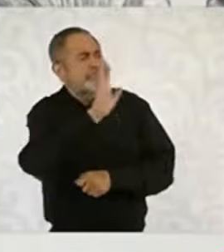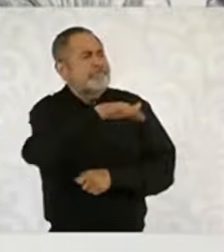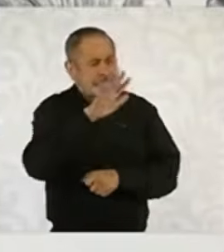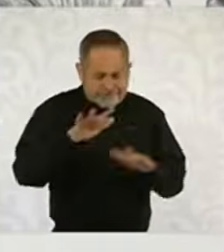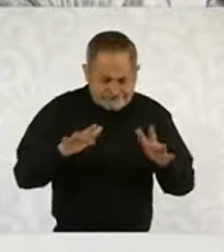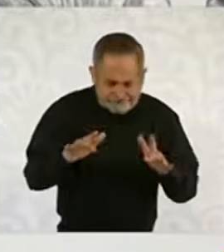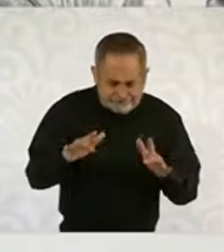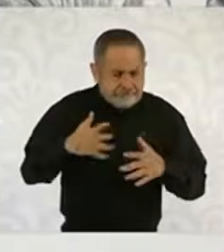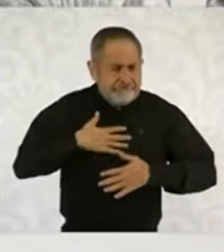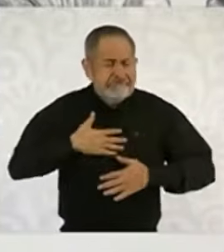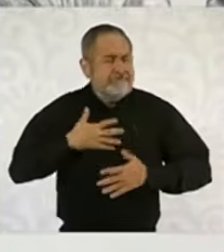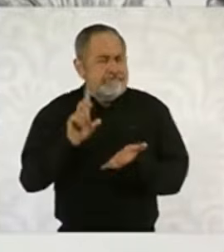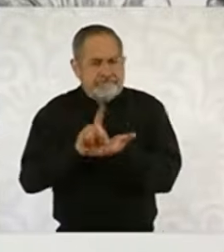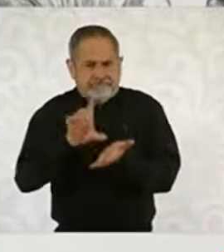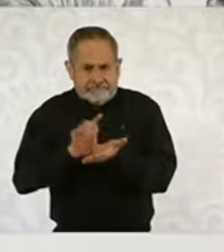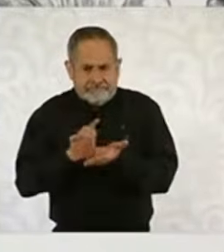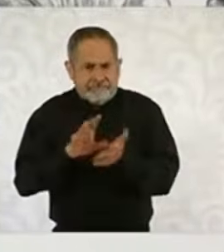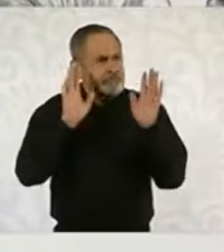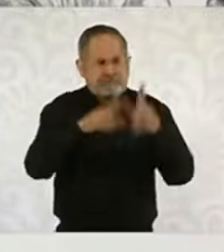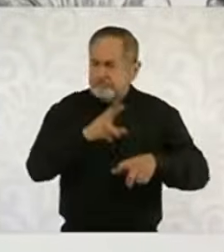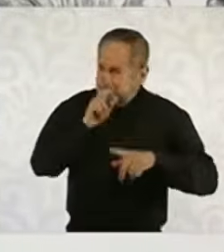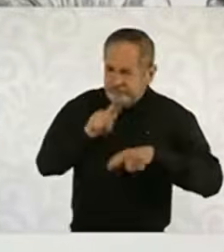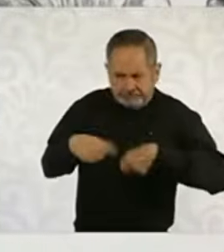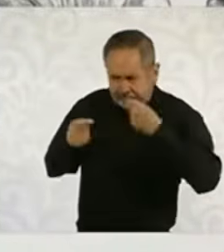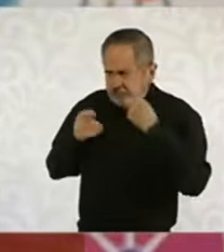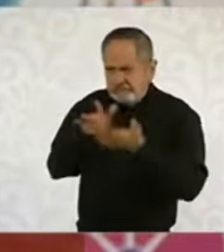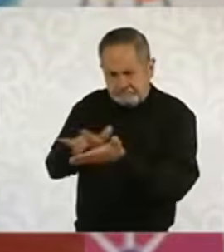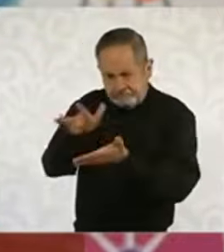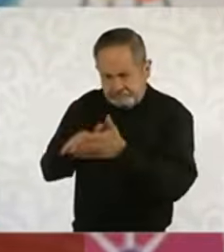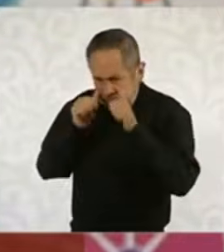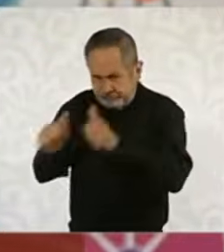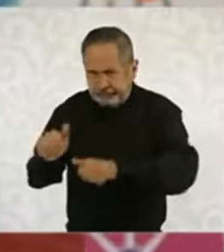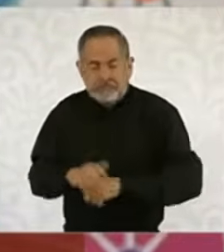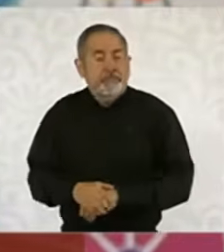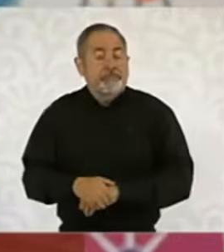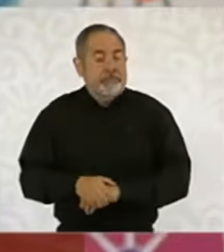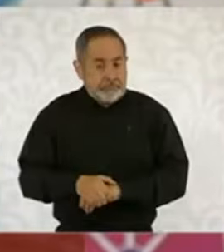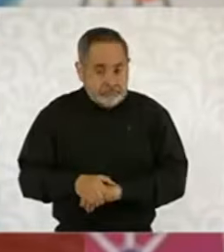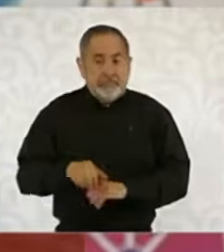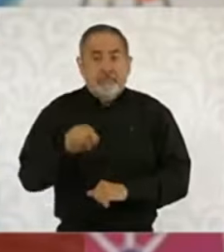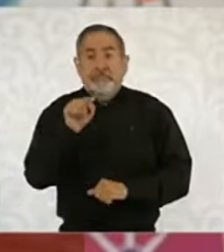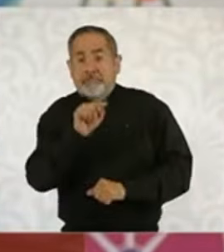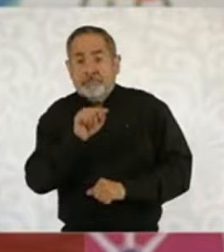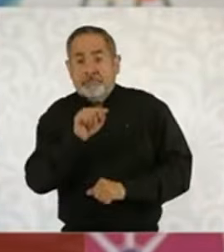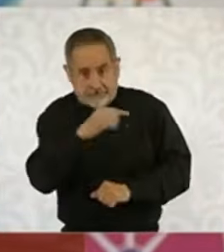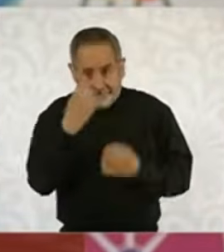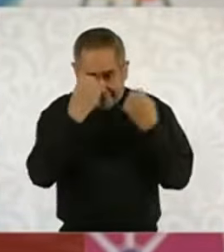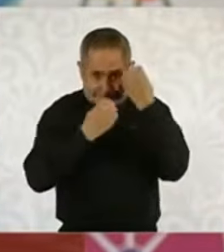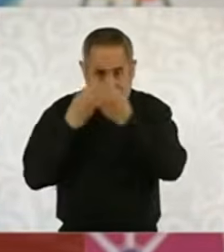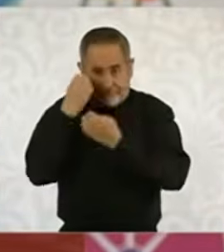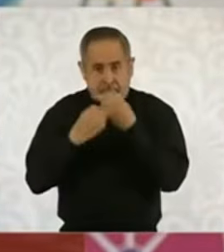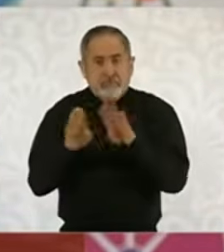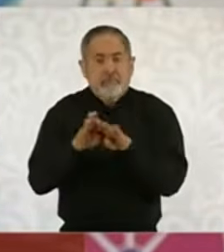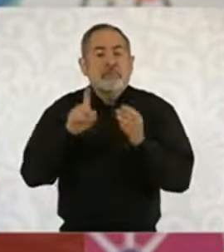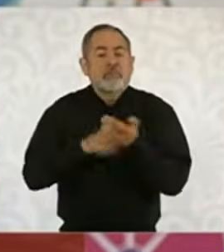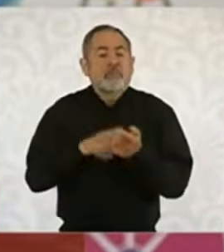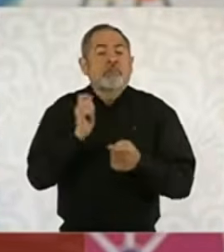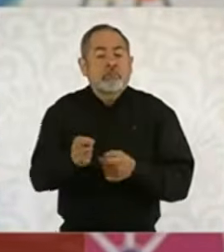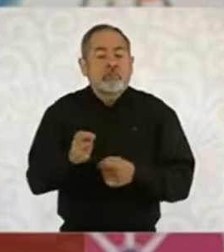una discapacidad, se les dio facilidades para el examen. Y de los que hicieron el examen, solamente se